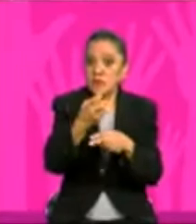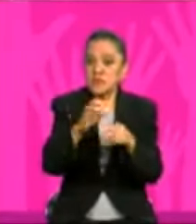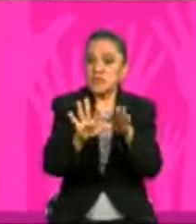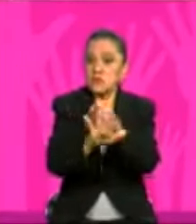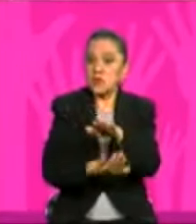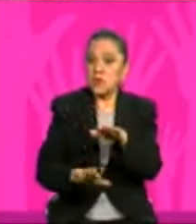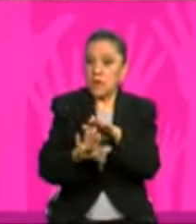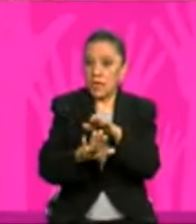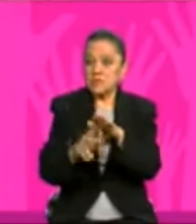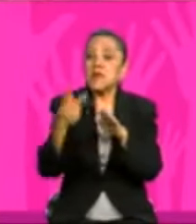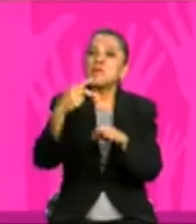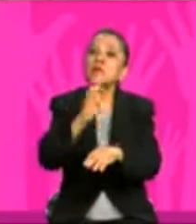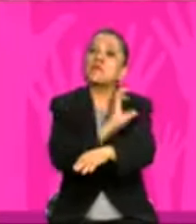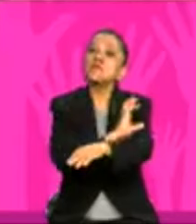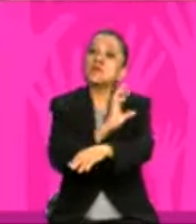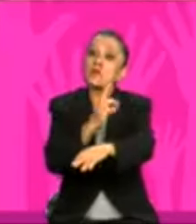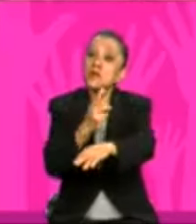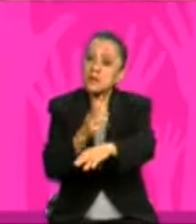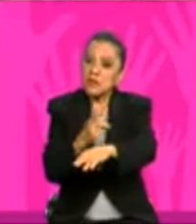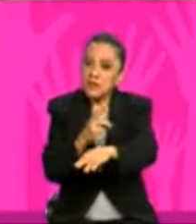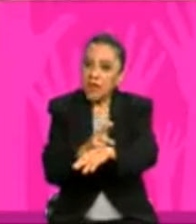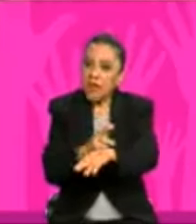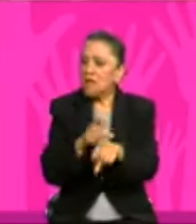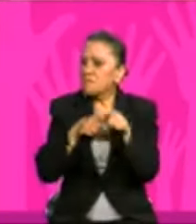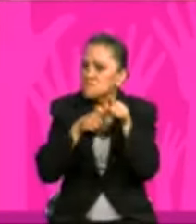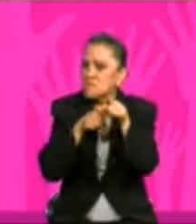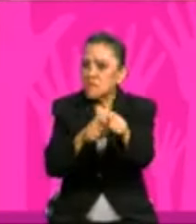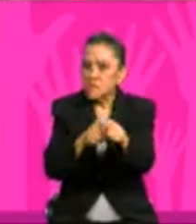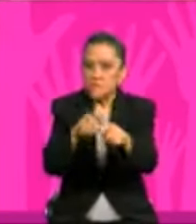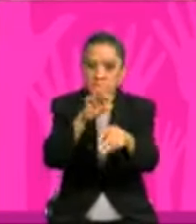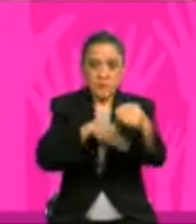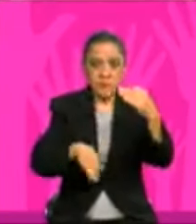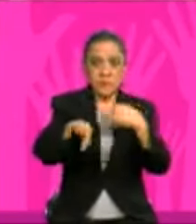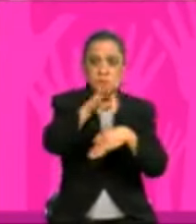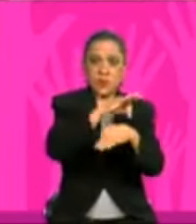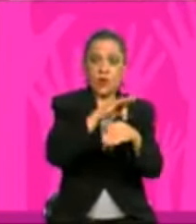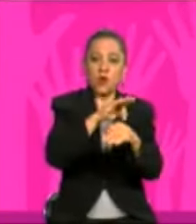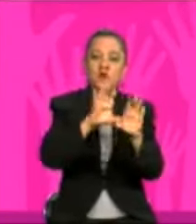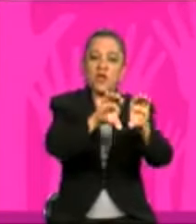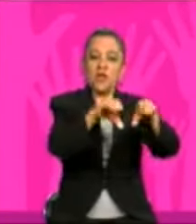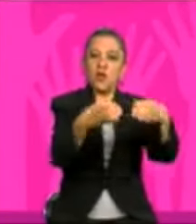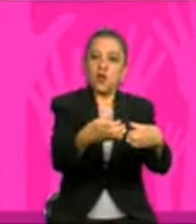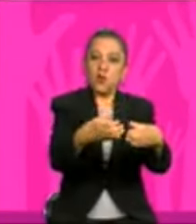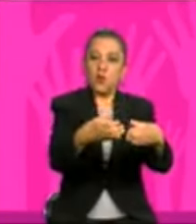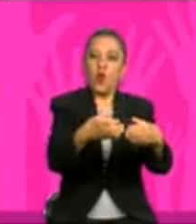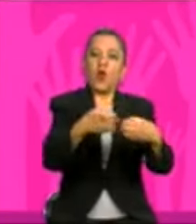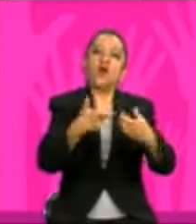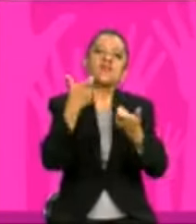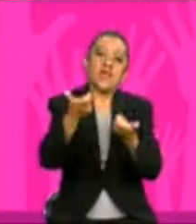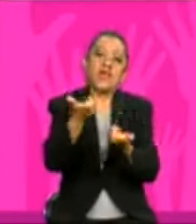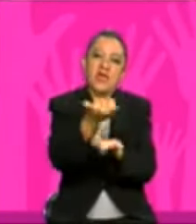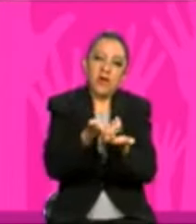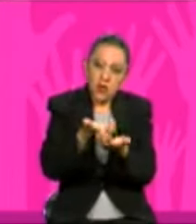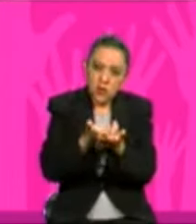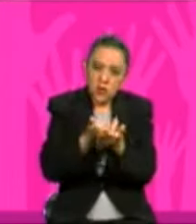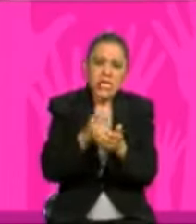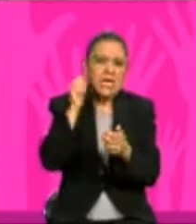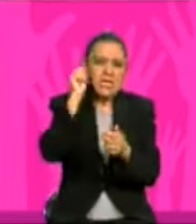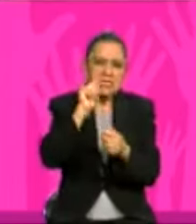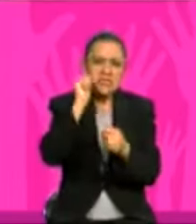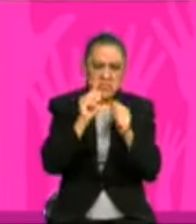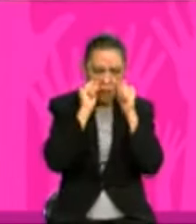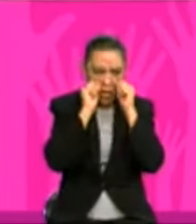Nos vamos a coordinar de manera permanente con todo el sector organizado de la economía. Siempre contarán con muy buena atención